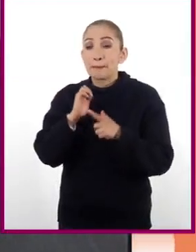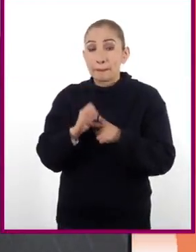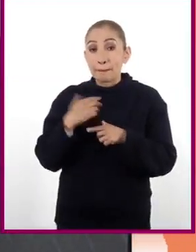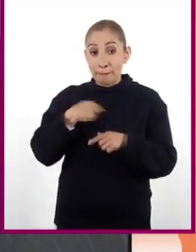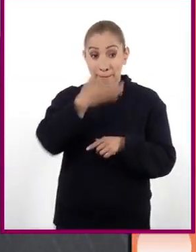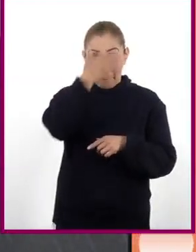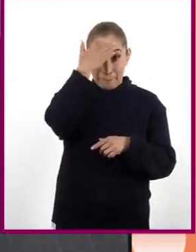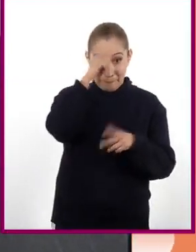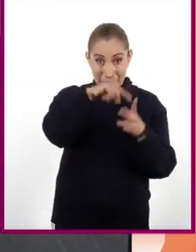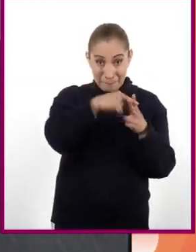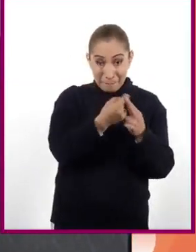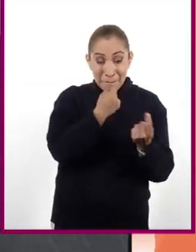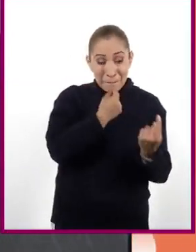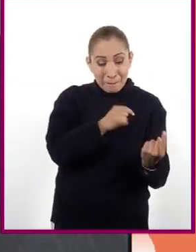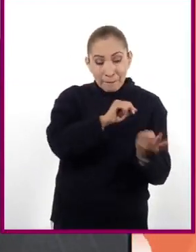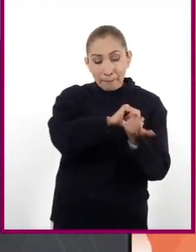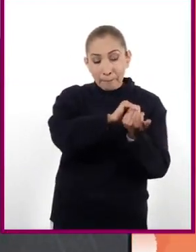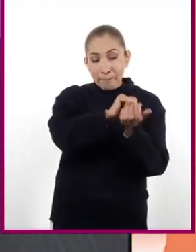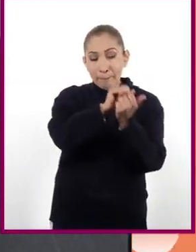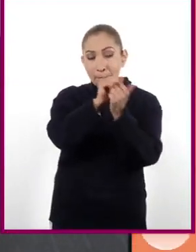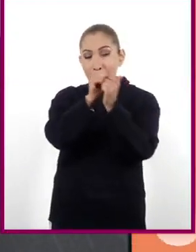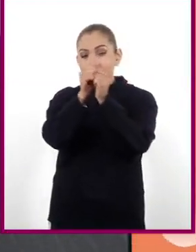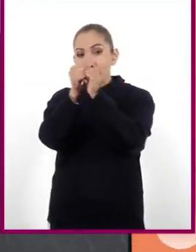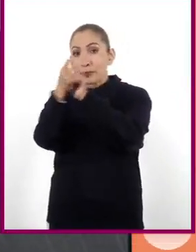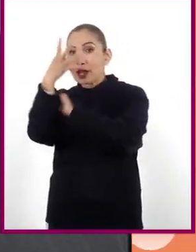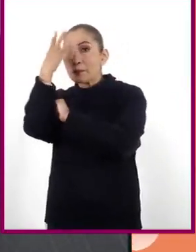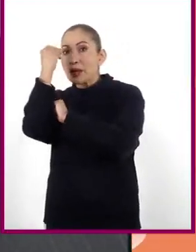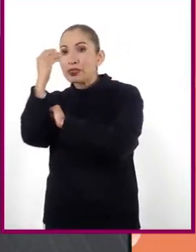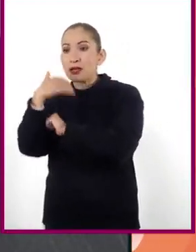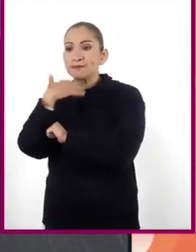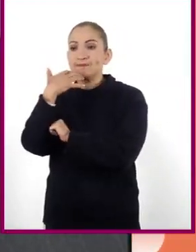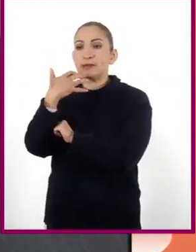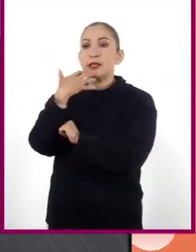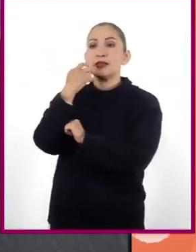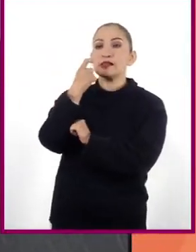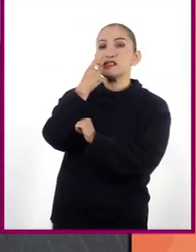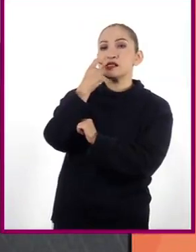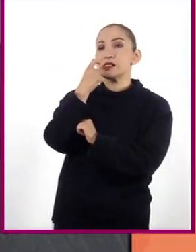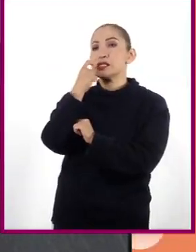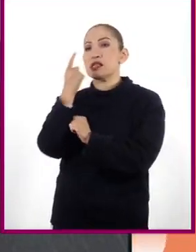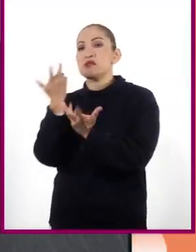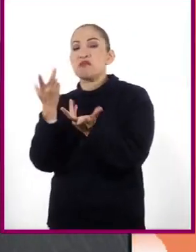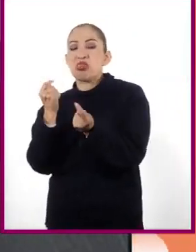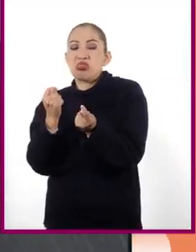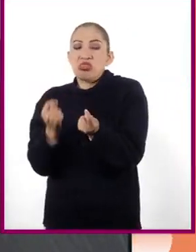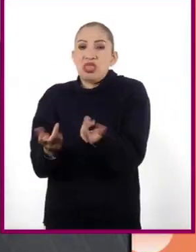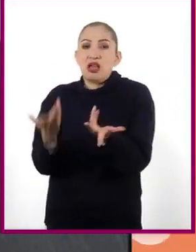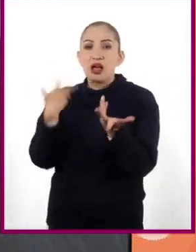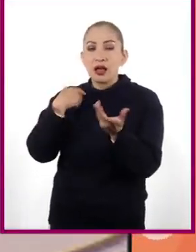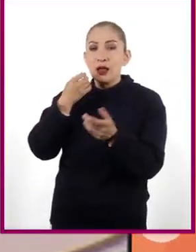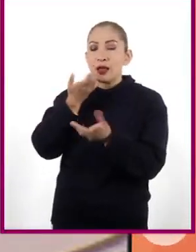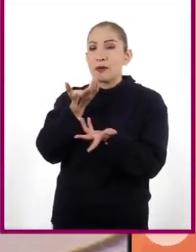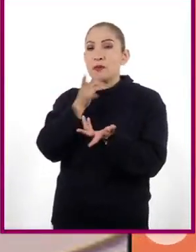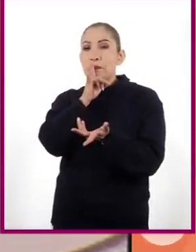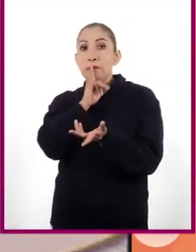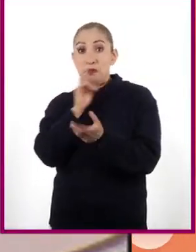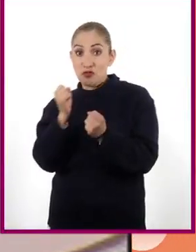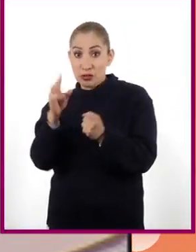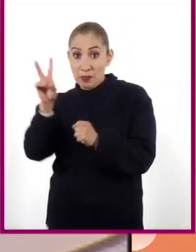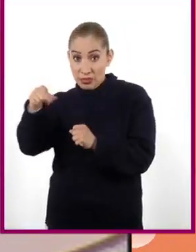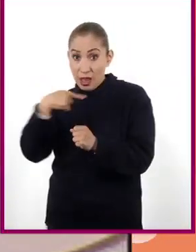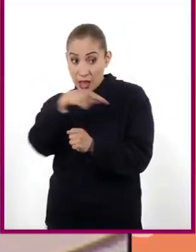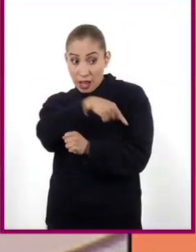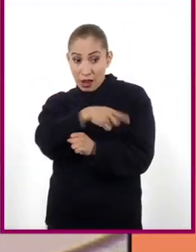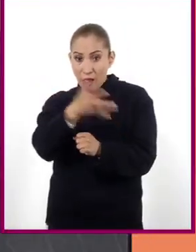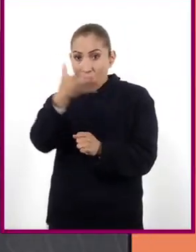de la inocencia que tiene pasa a aprender trampas, a ser un cínico, a ser un hipócrita. Se oye muy fuerte, pero es lo